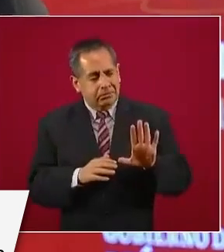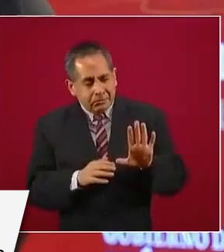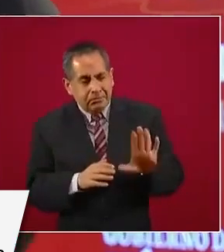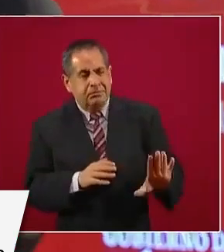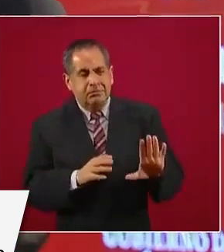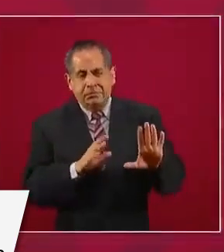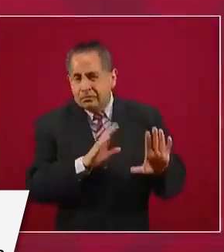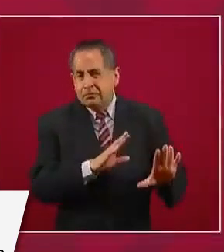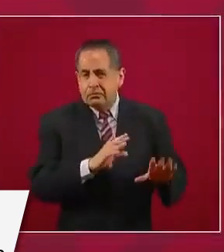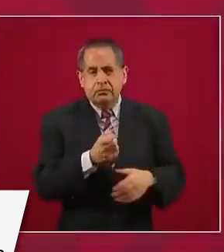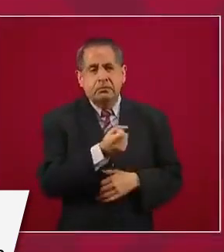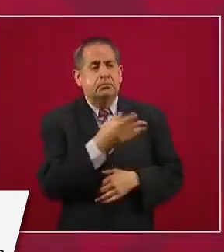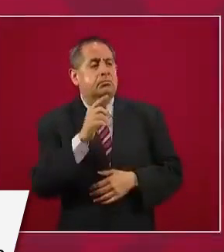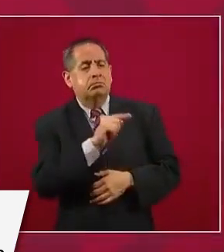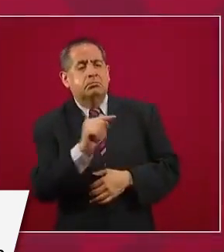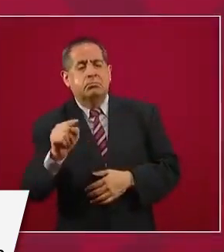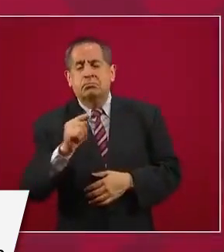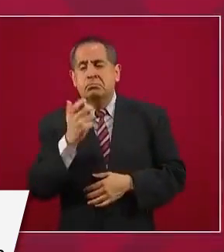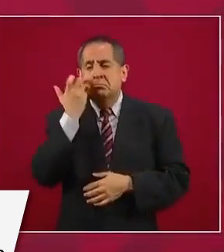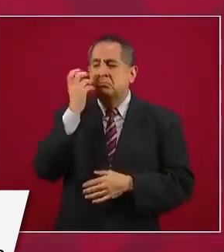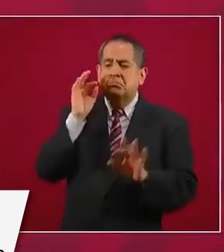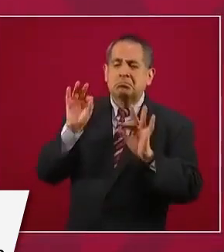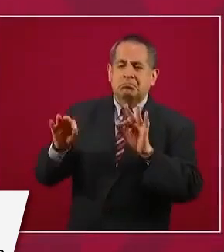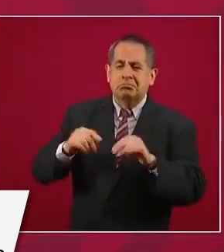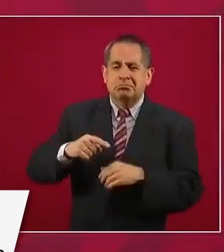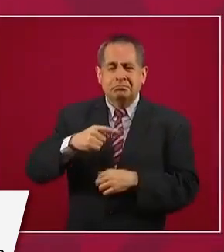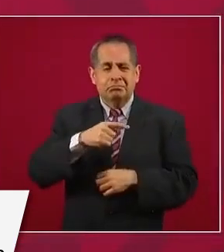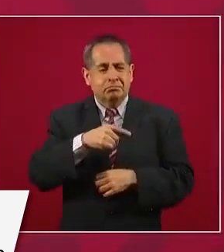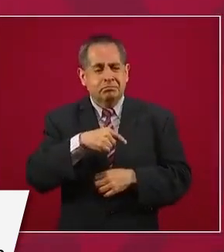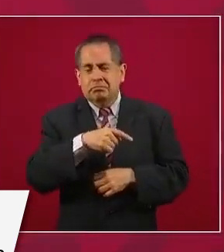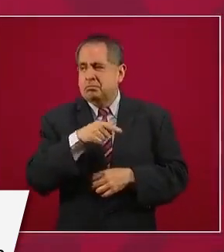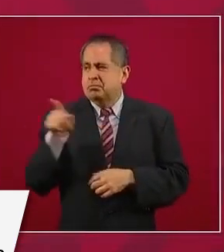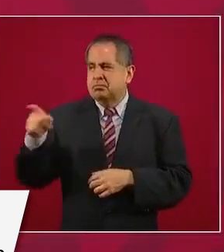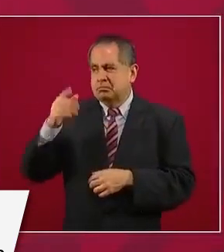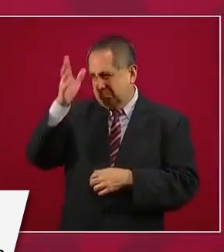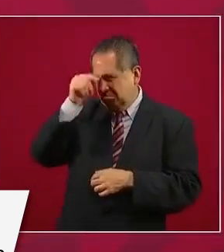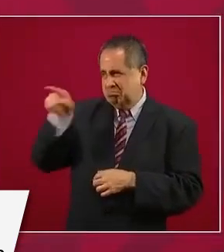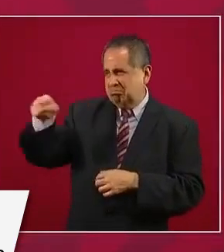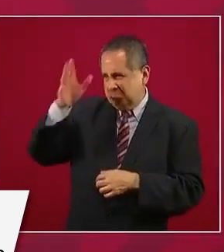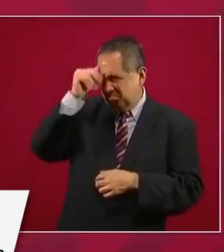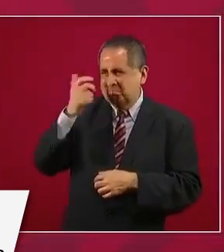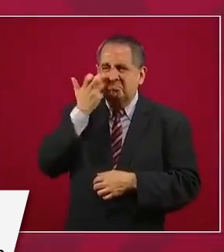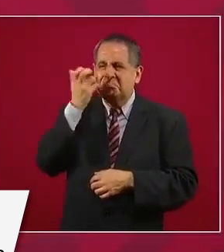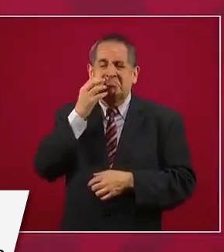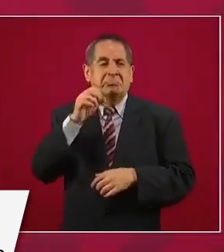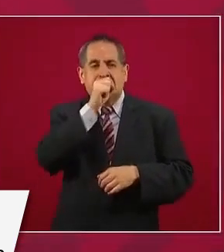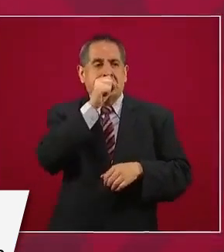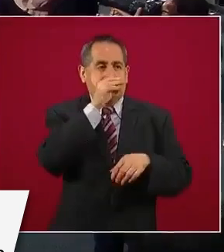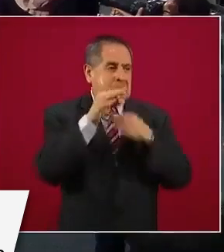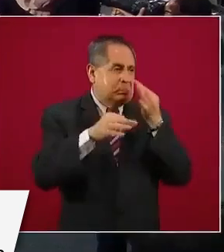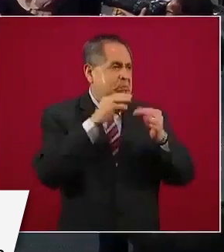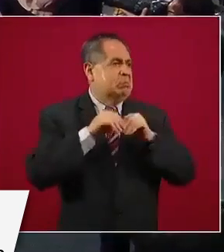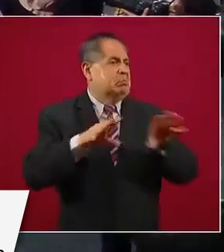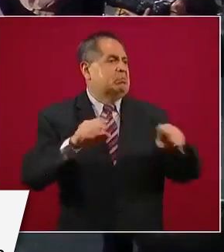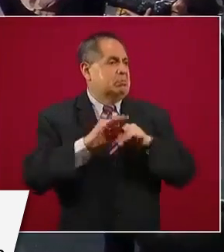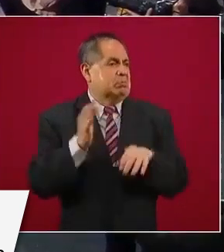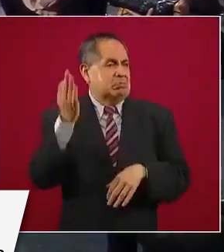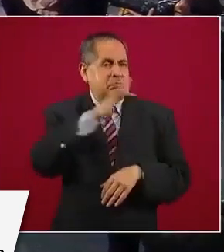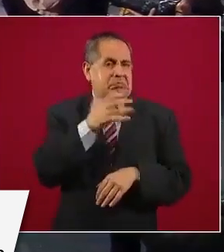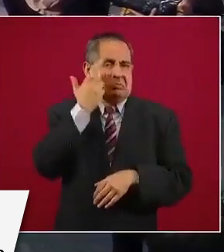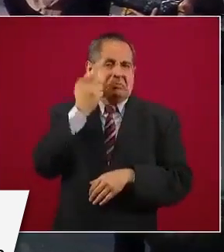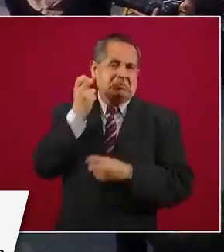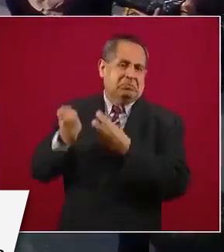de algunos medios de información que tienen diferencias con nosotros, ya sea porque